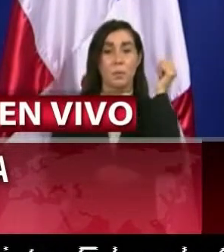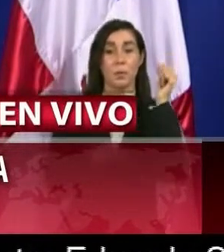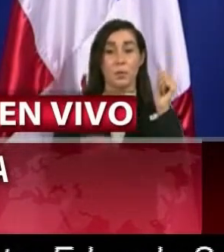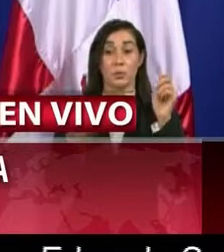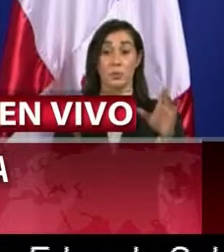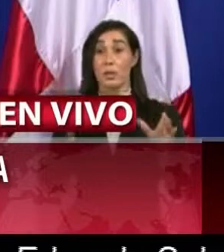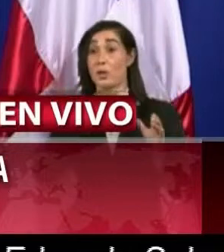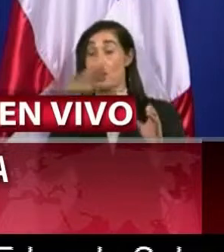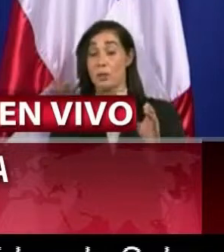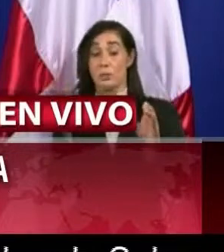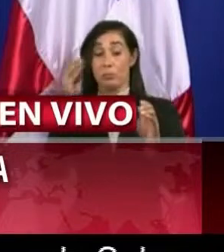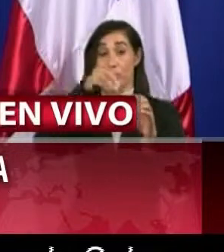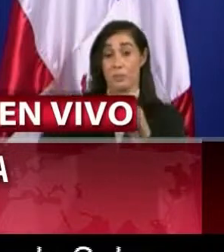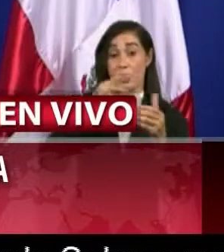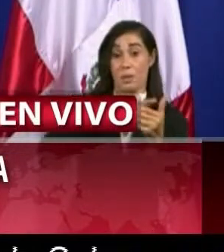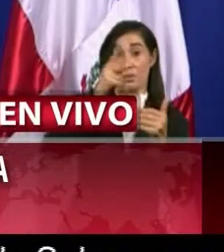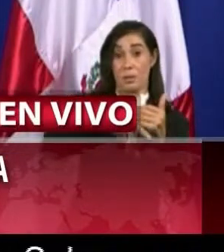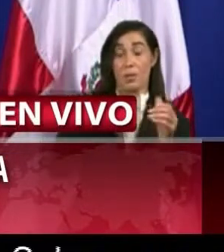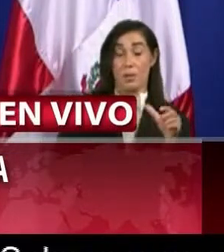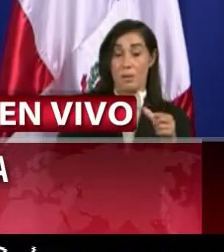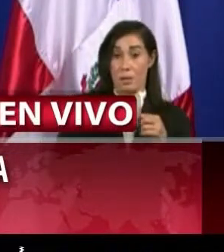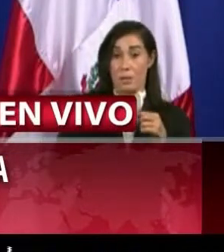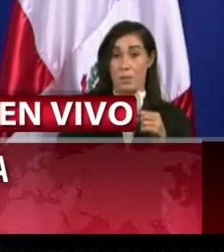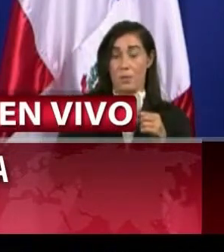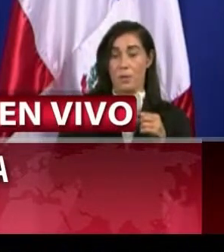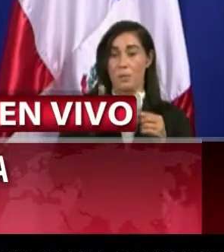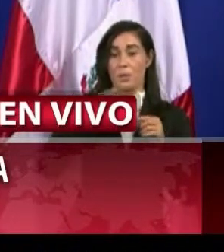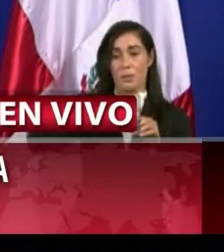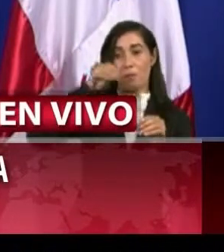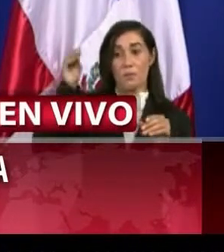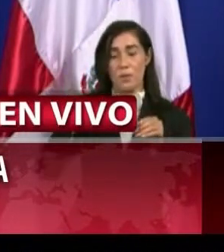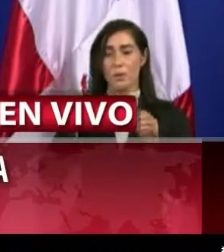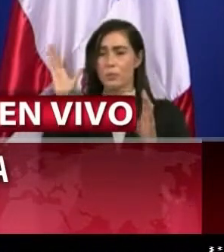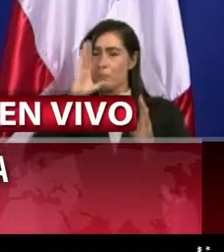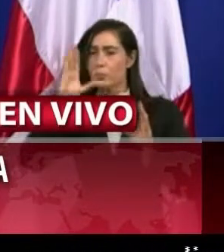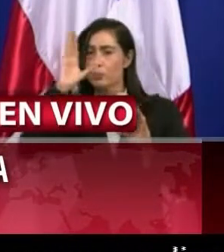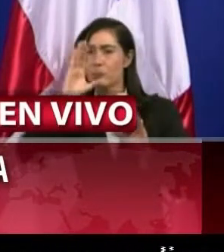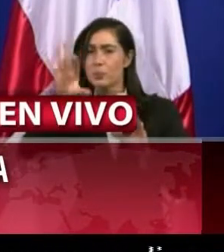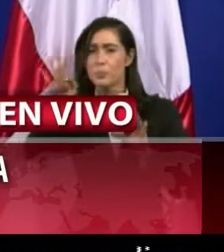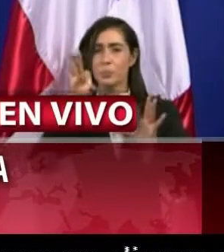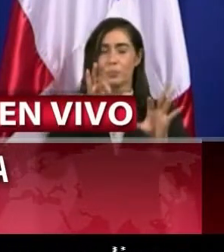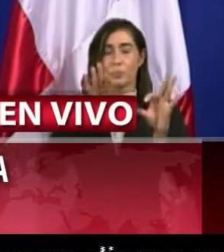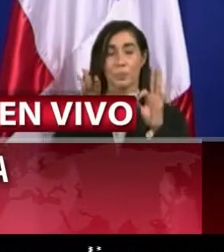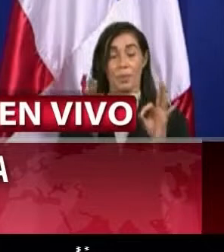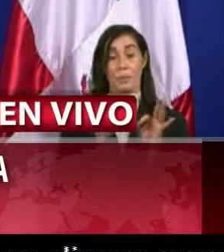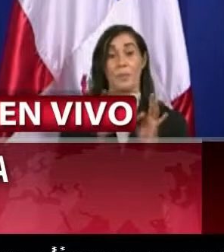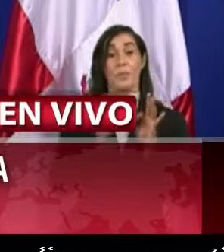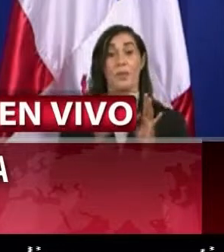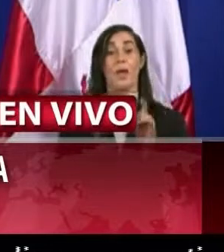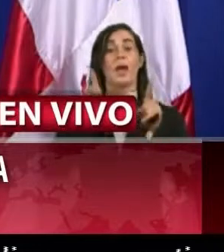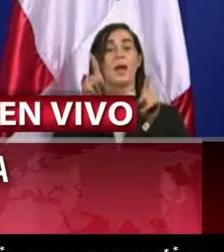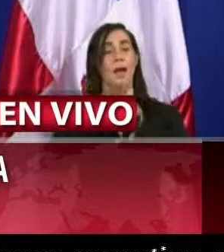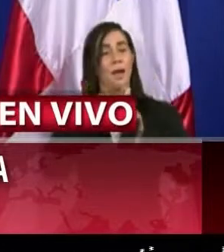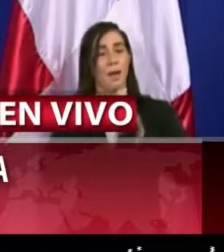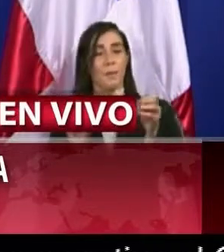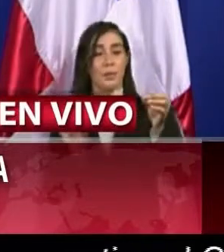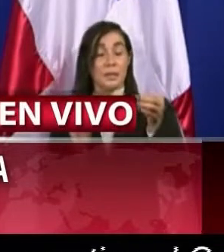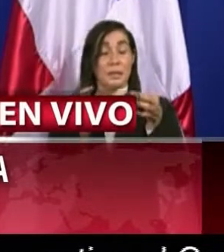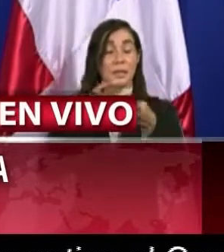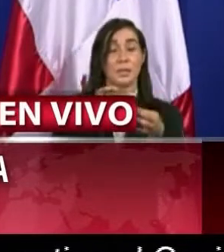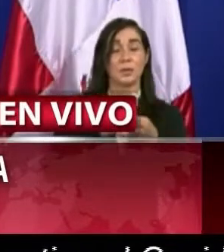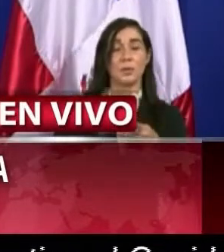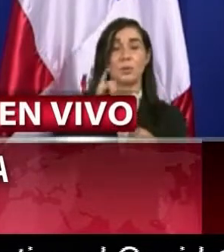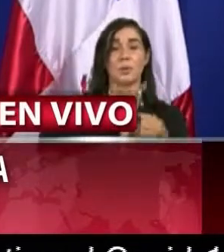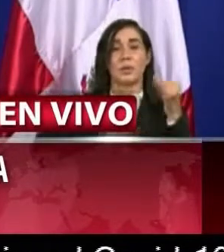de Quédate en Casa no es 100%. A esto se suma también el trabajo del Instituto Nacional